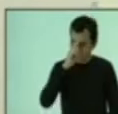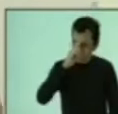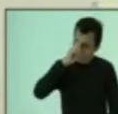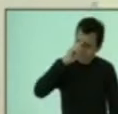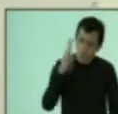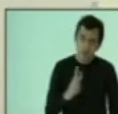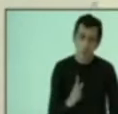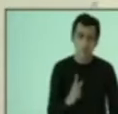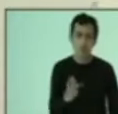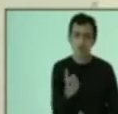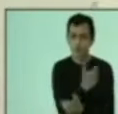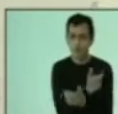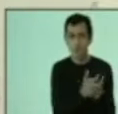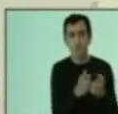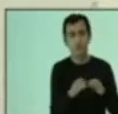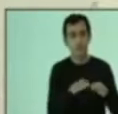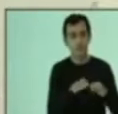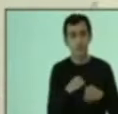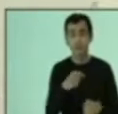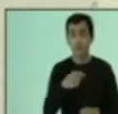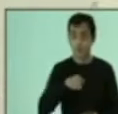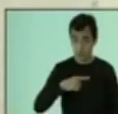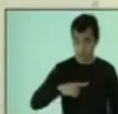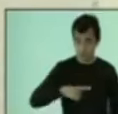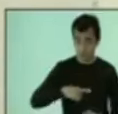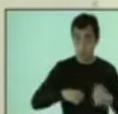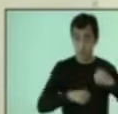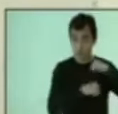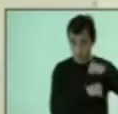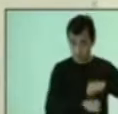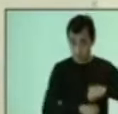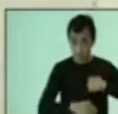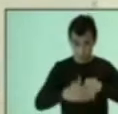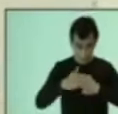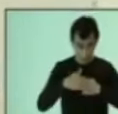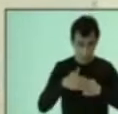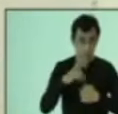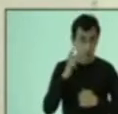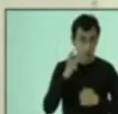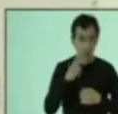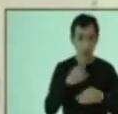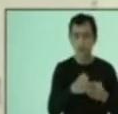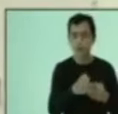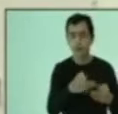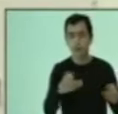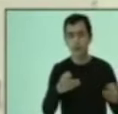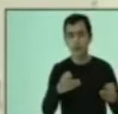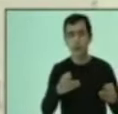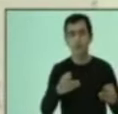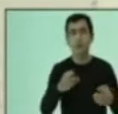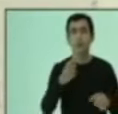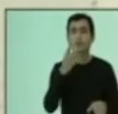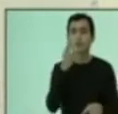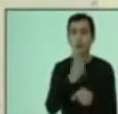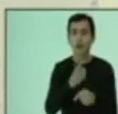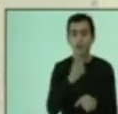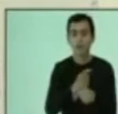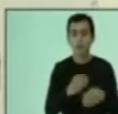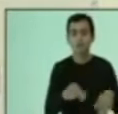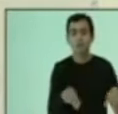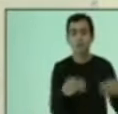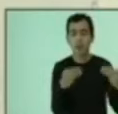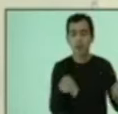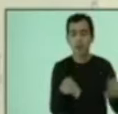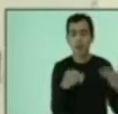empleo, en mi gobierno quiero gestionar un terreno para la construcción de nuestro primer mercado municipal.